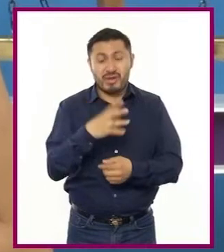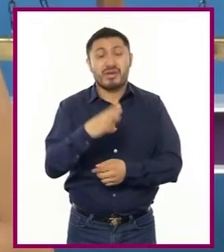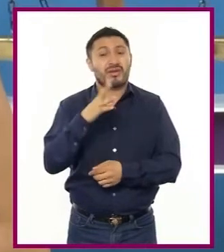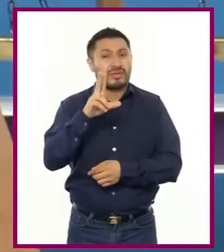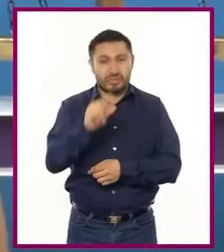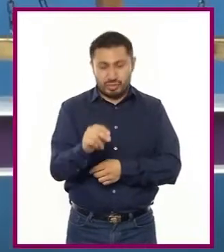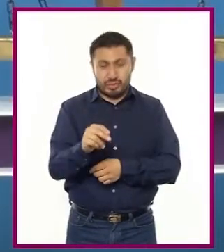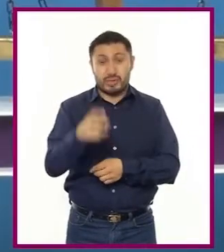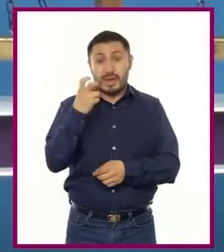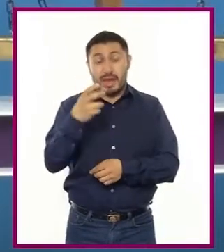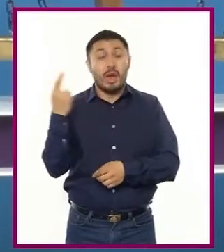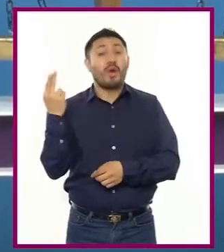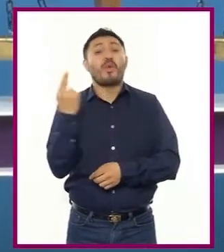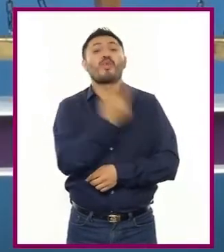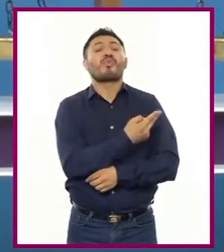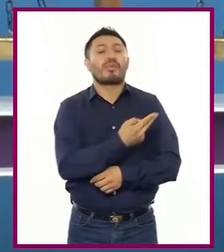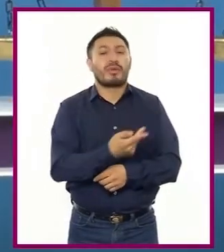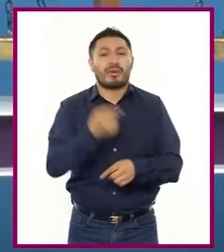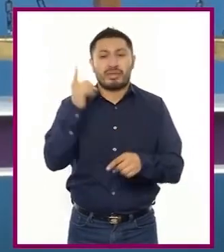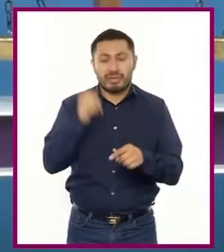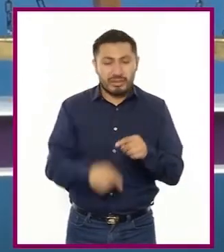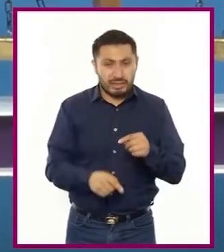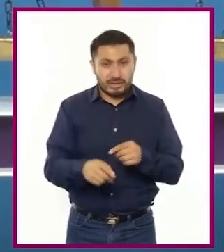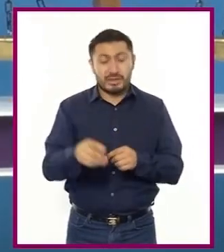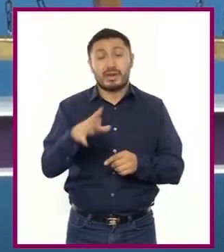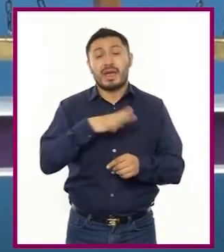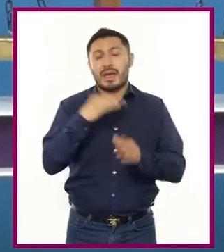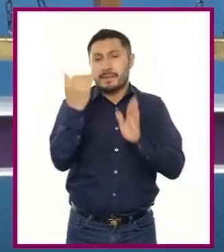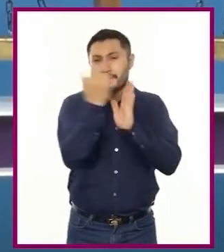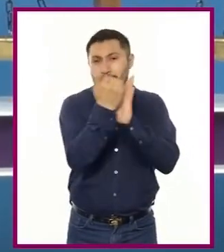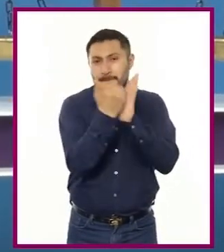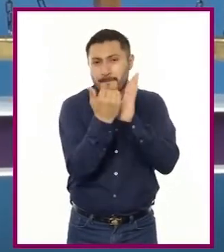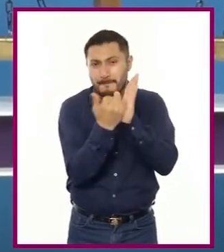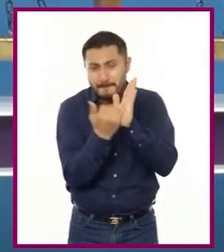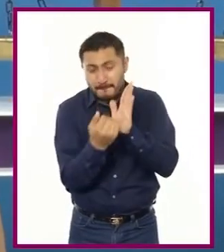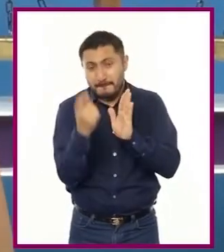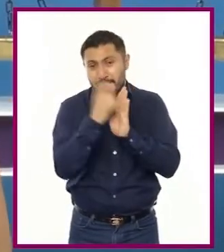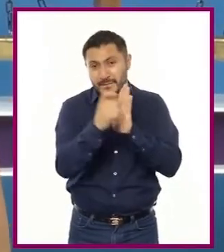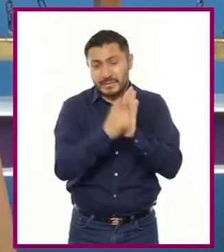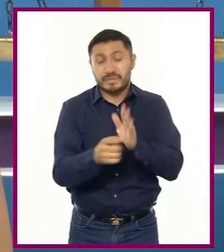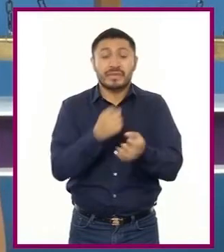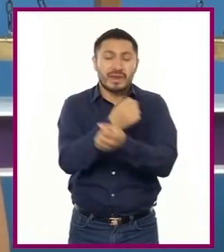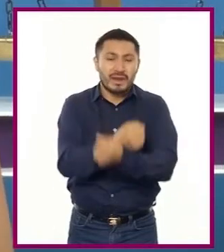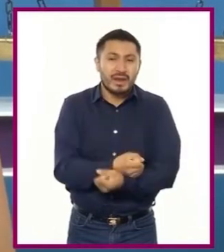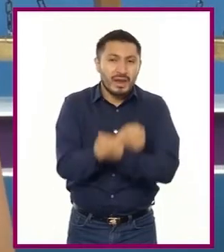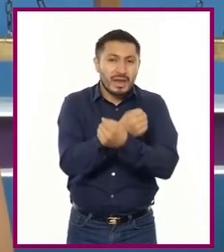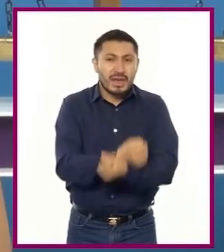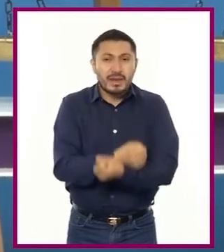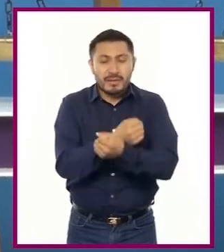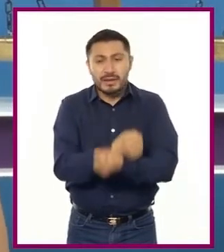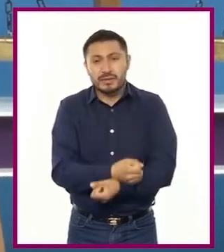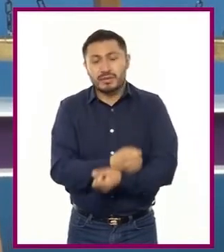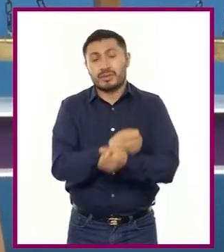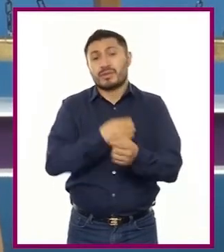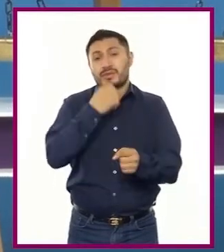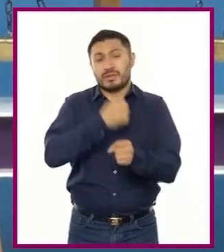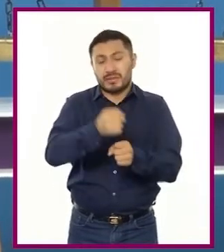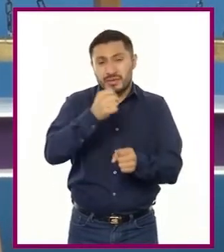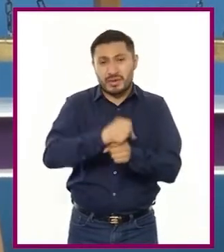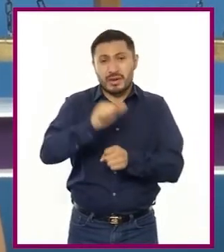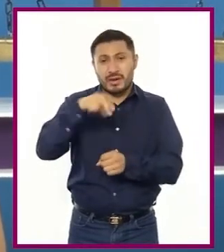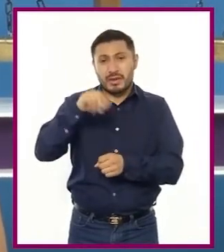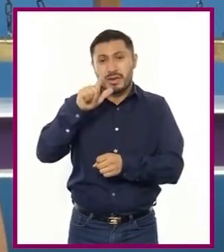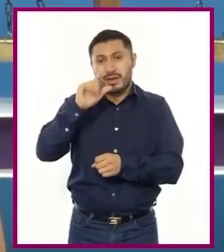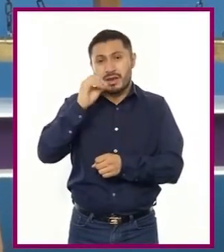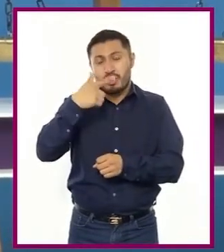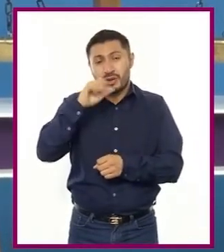de urgencia, las cuales están definidas en su texto: esclavitud y prácticas análogas, trabajo